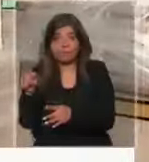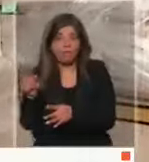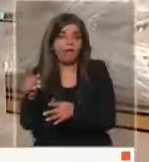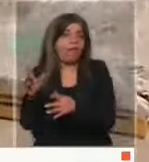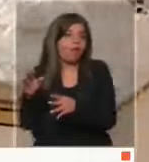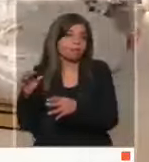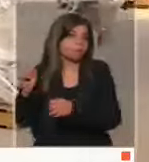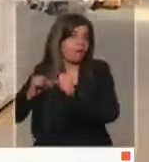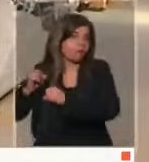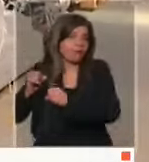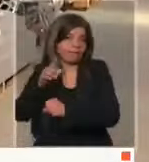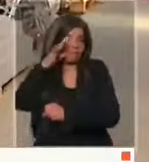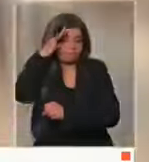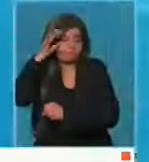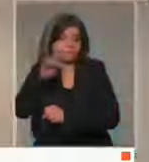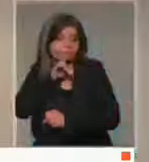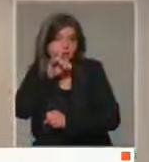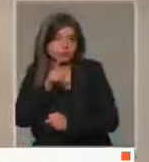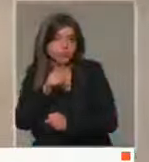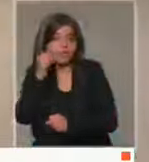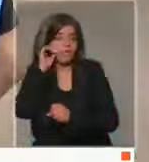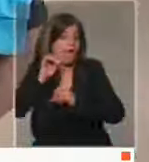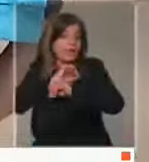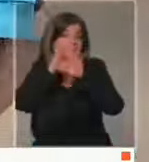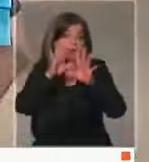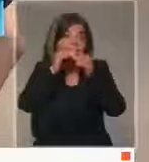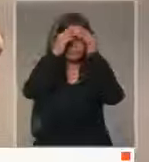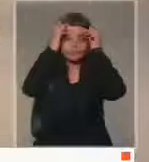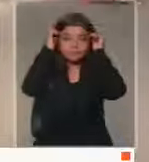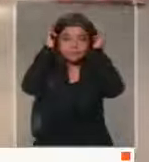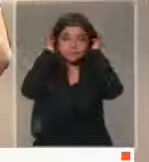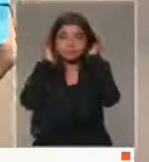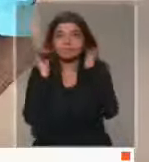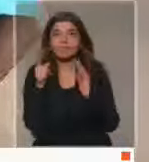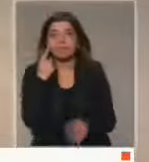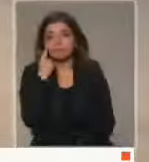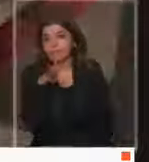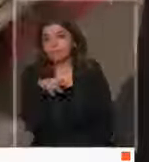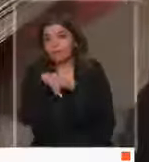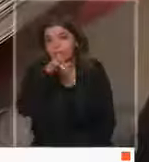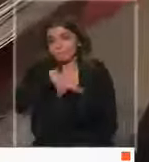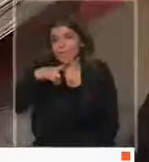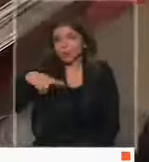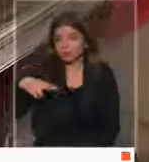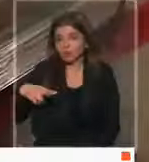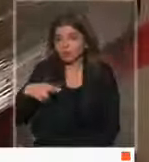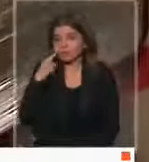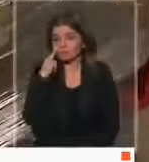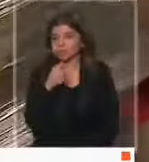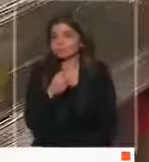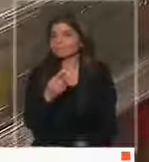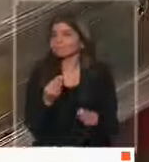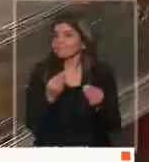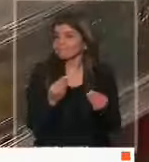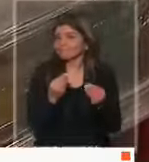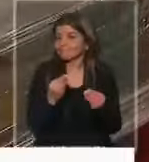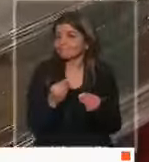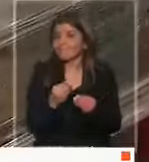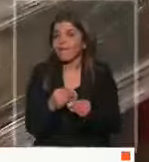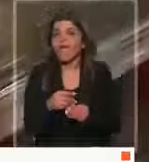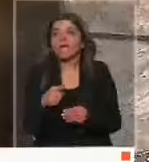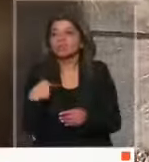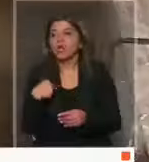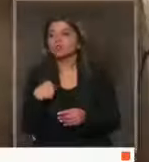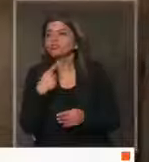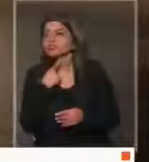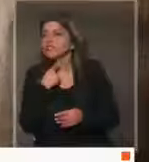claro, al igual que este otro revendedor. Este, mira, de pintura. El foco de Héctor normalmente son los autos.